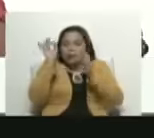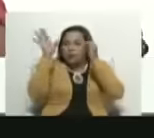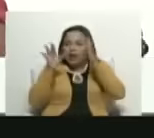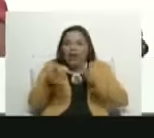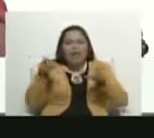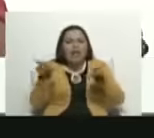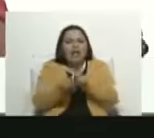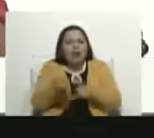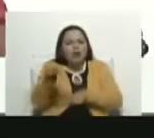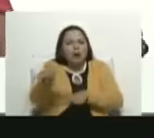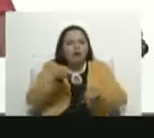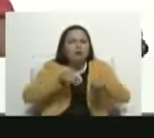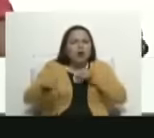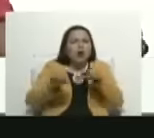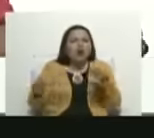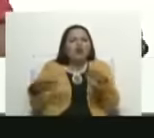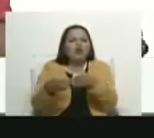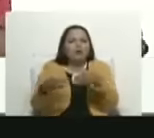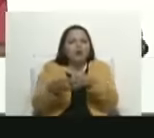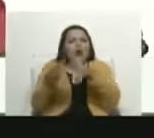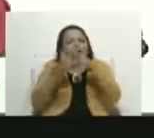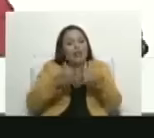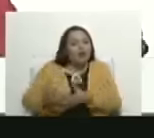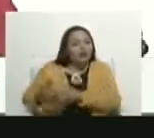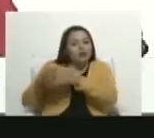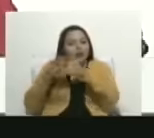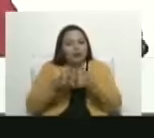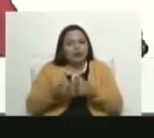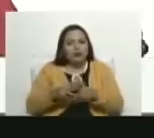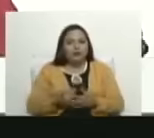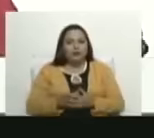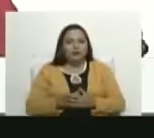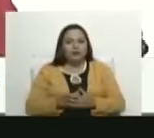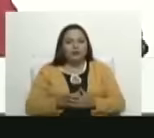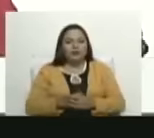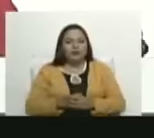Así es como se mueven los grupos en los Estados Unidos.